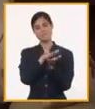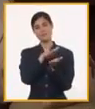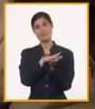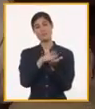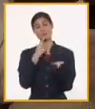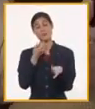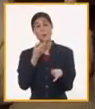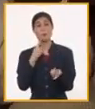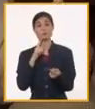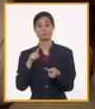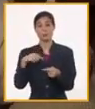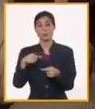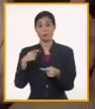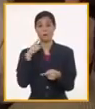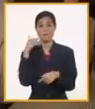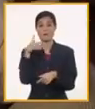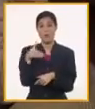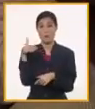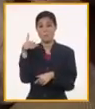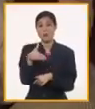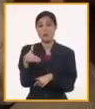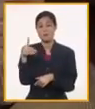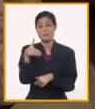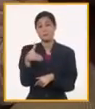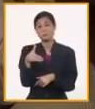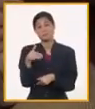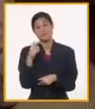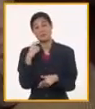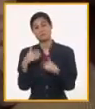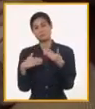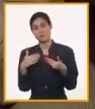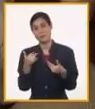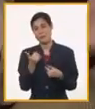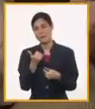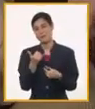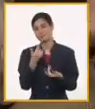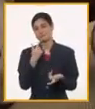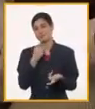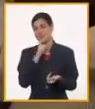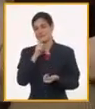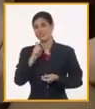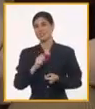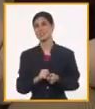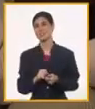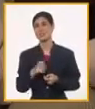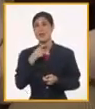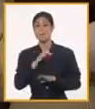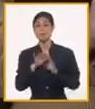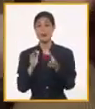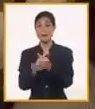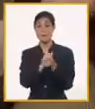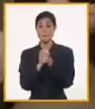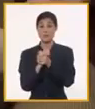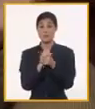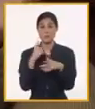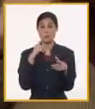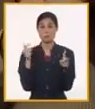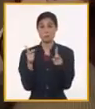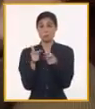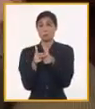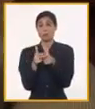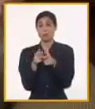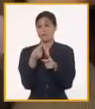es que las veces que he ido, los propios amigos, ya deben de quedar pocos.